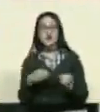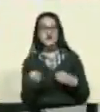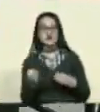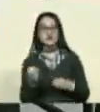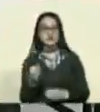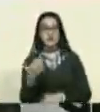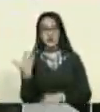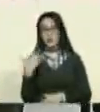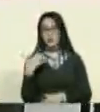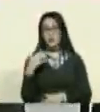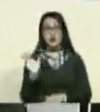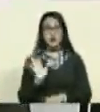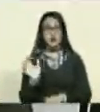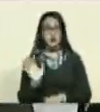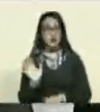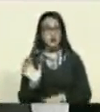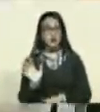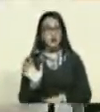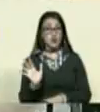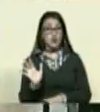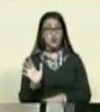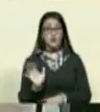en cuatro paredes.